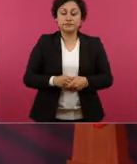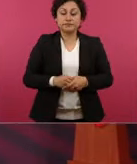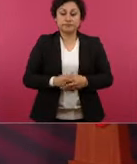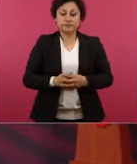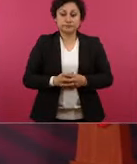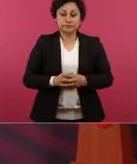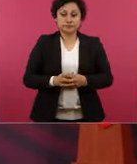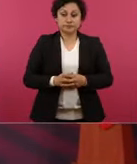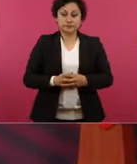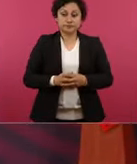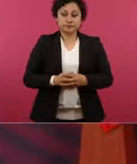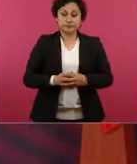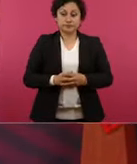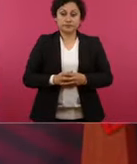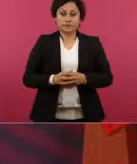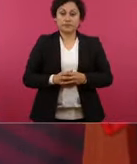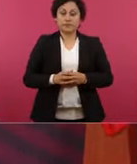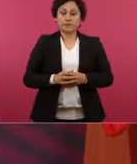las empresas